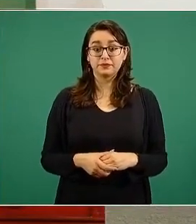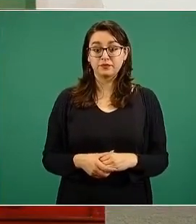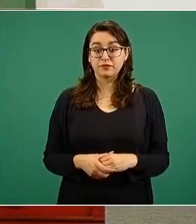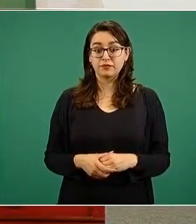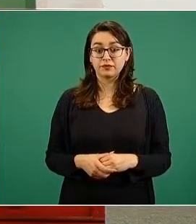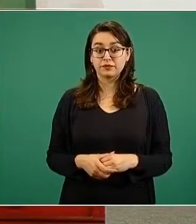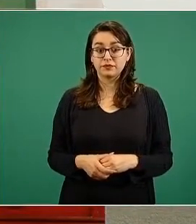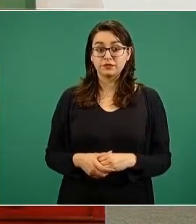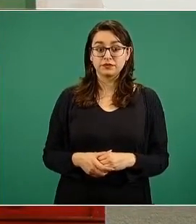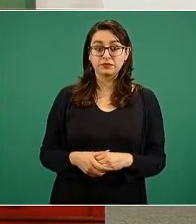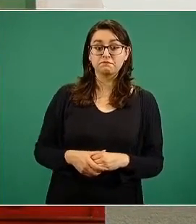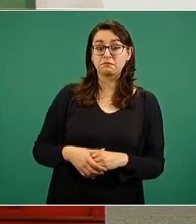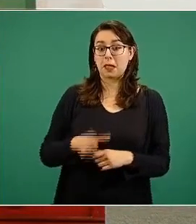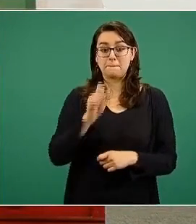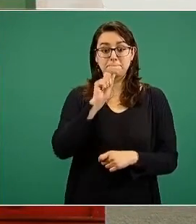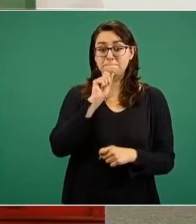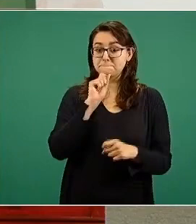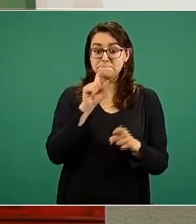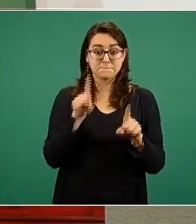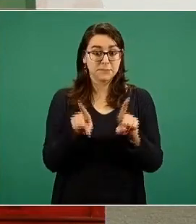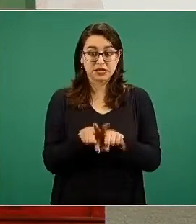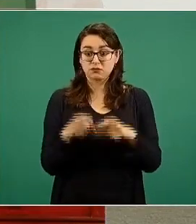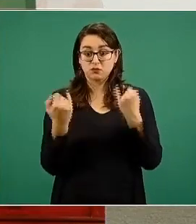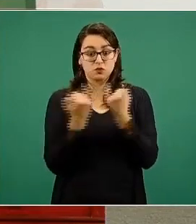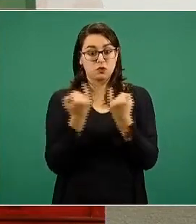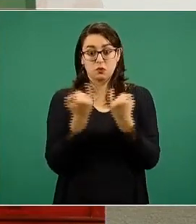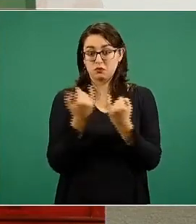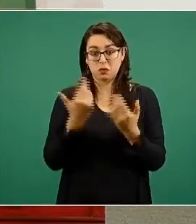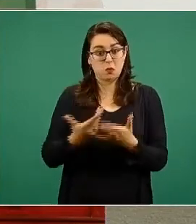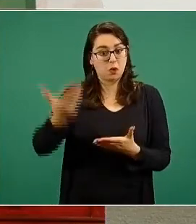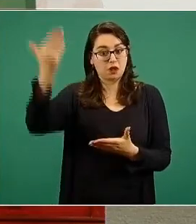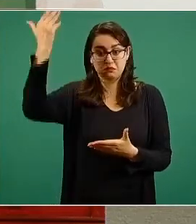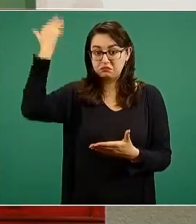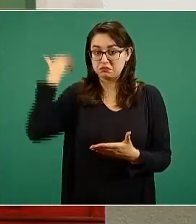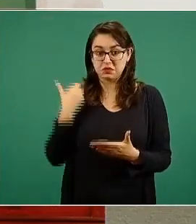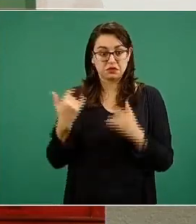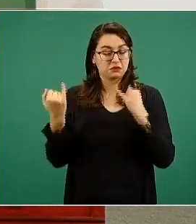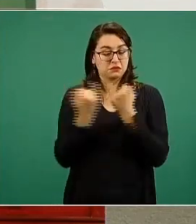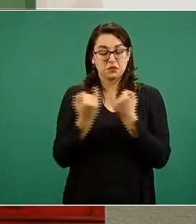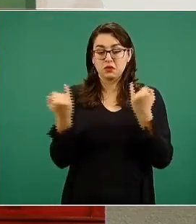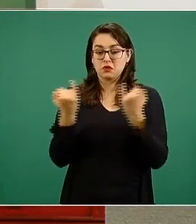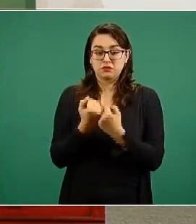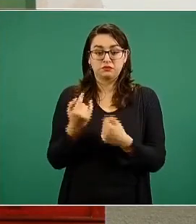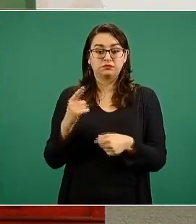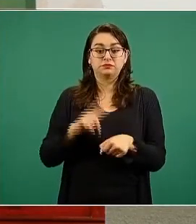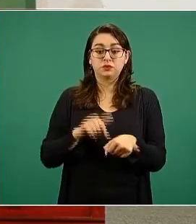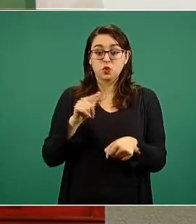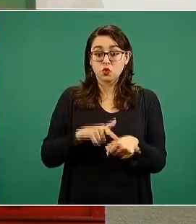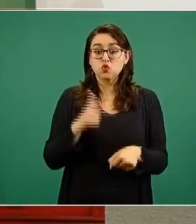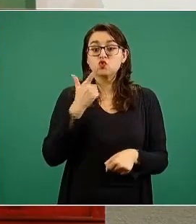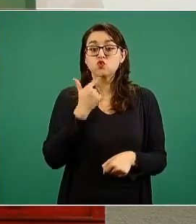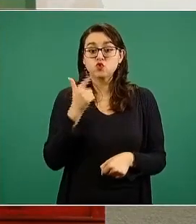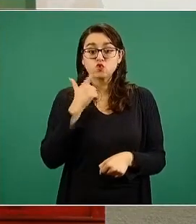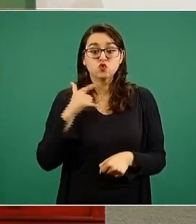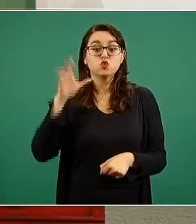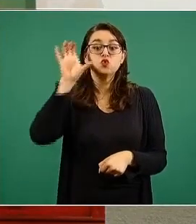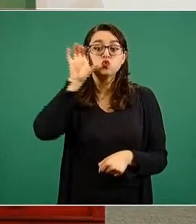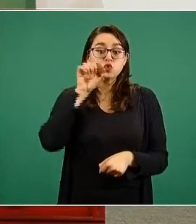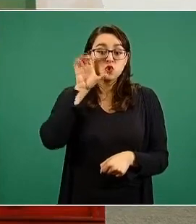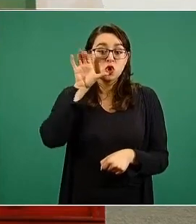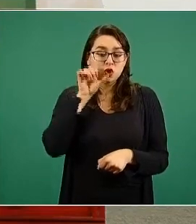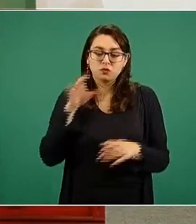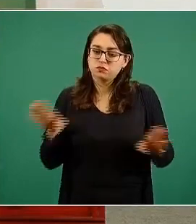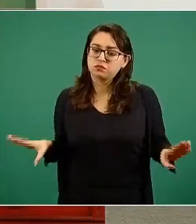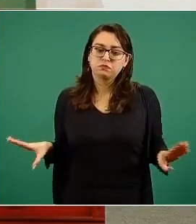la posición es la misma. La posición es la misma desde siempre. Semáforo rojo, semáforo naranja, juegos a